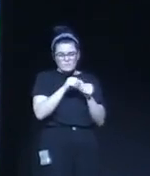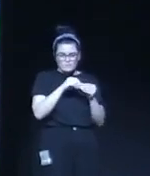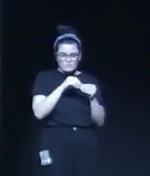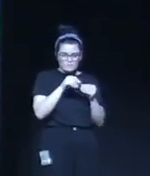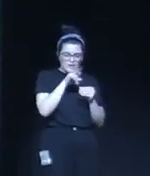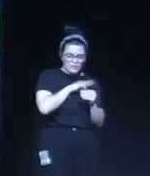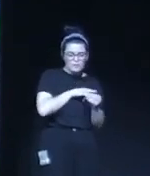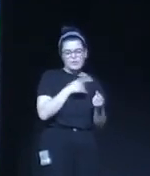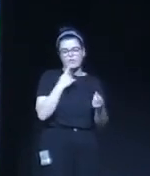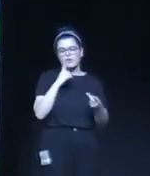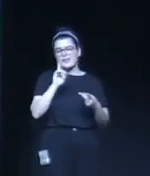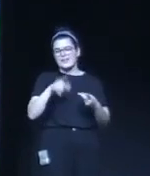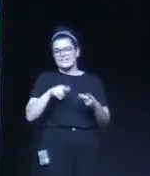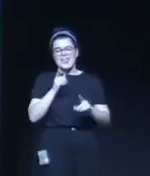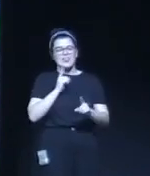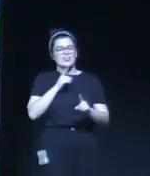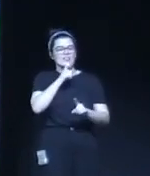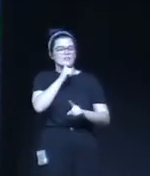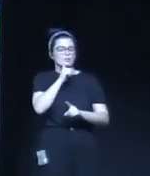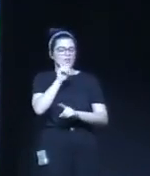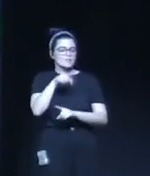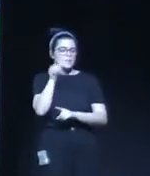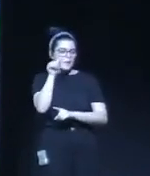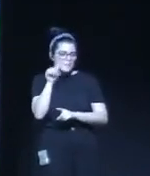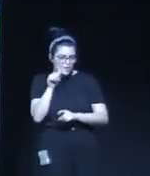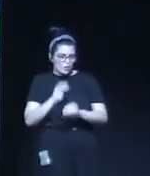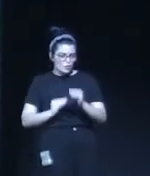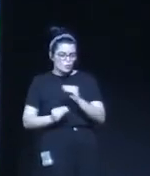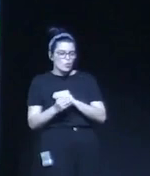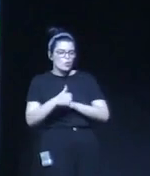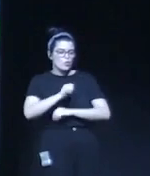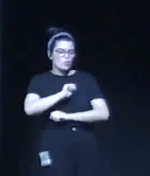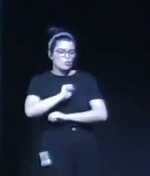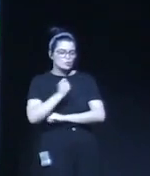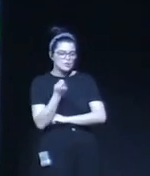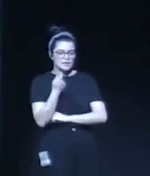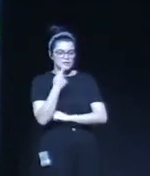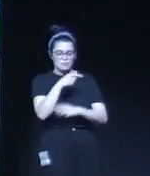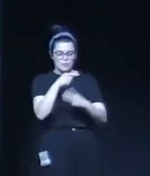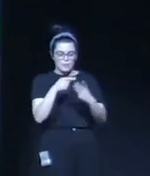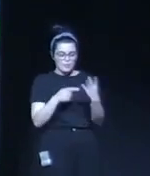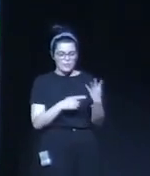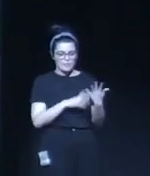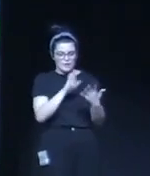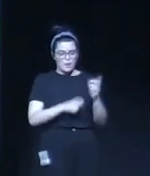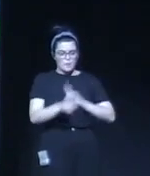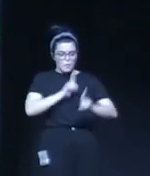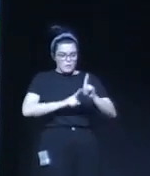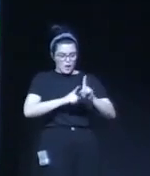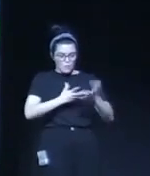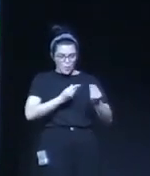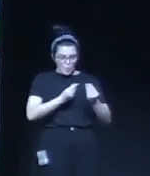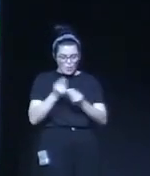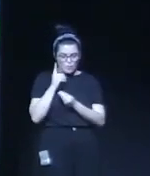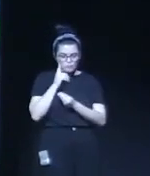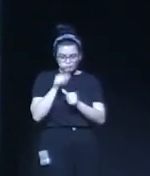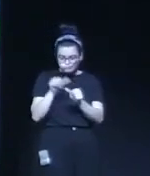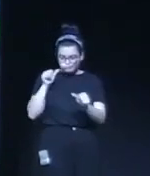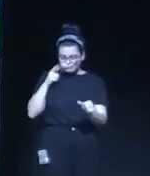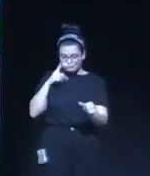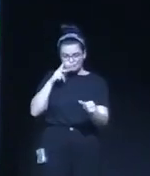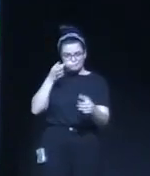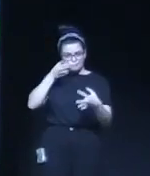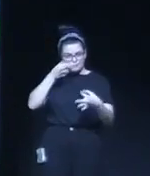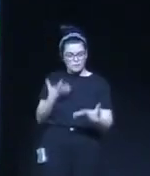embarazada. Todos esos problemas, no hay un estudio que se haya hecho que se vea qué es lo que está